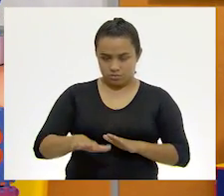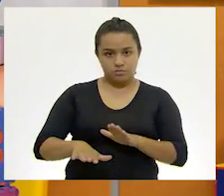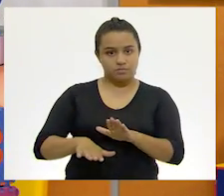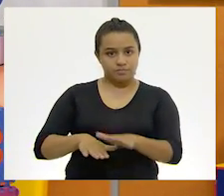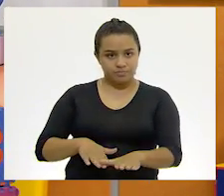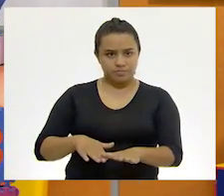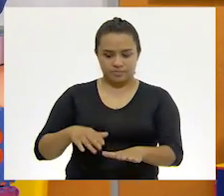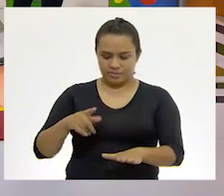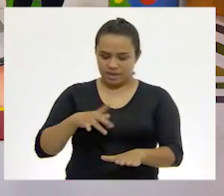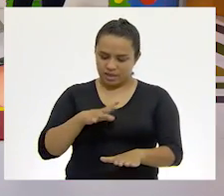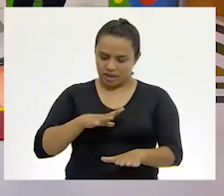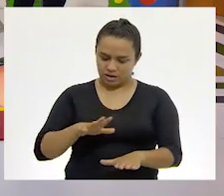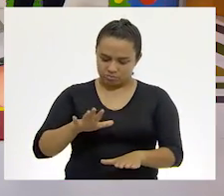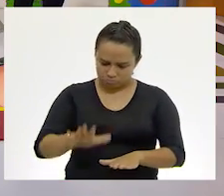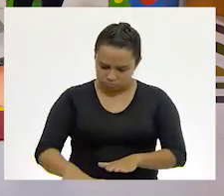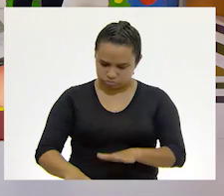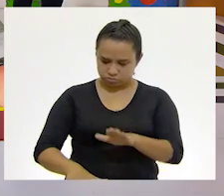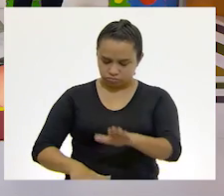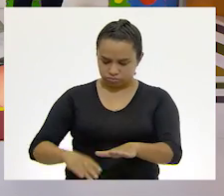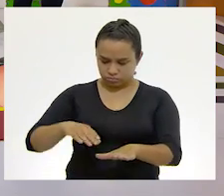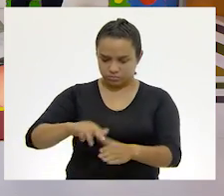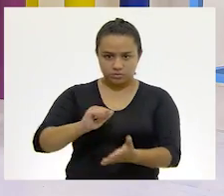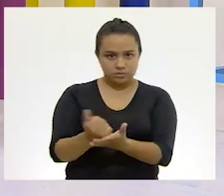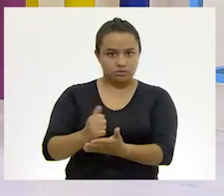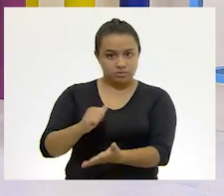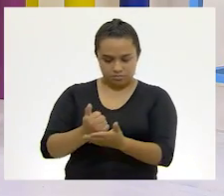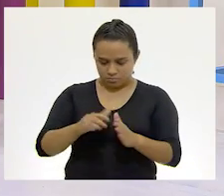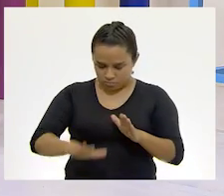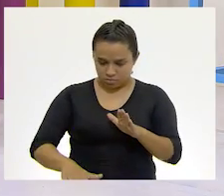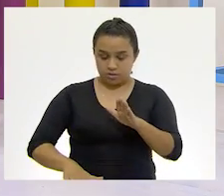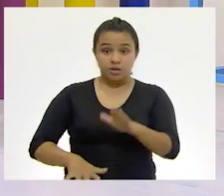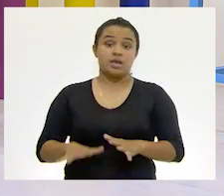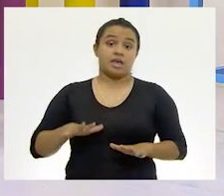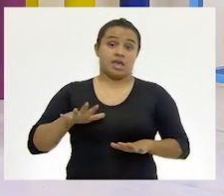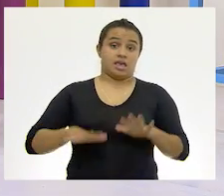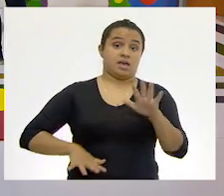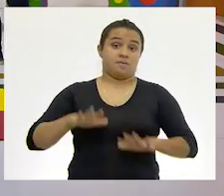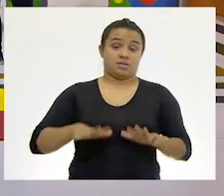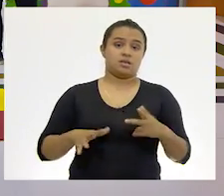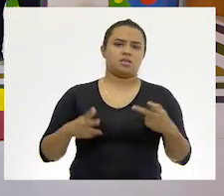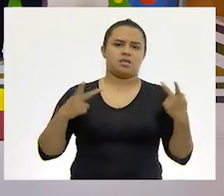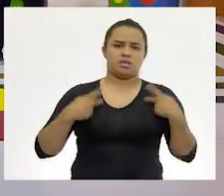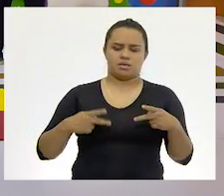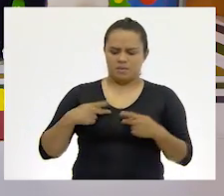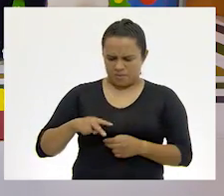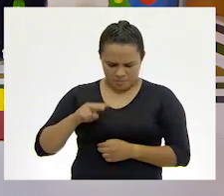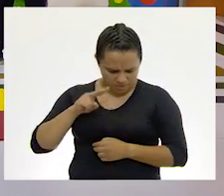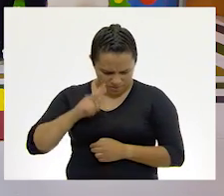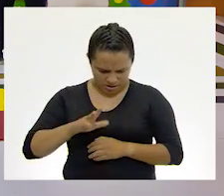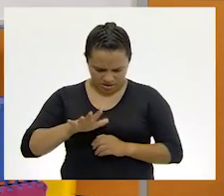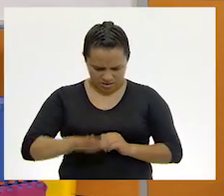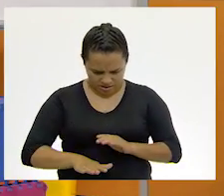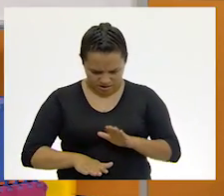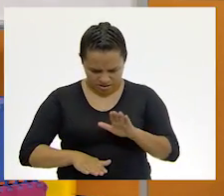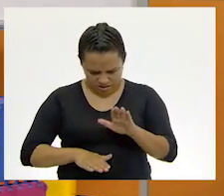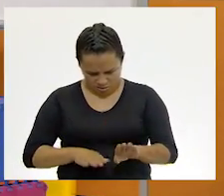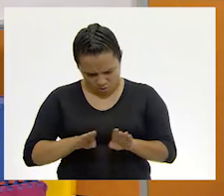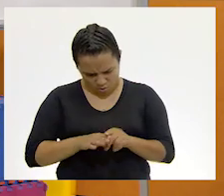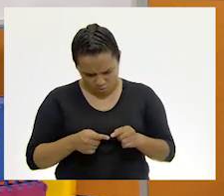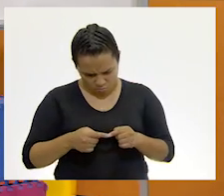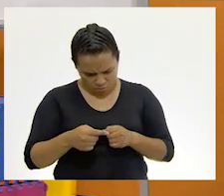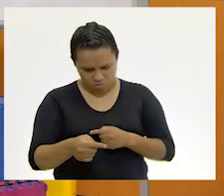nuestros pasos? Cierto. Se van formando las huellas. Y a veces las personas, viendo las huellas y viendo el